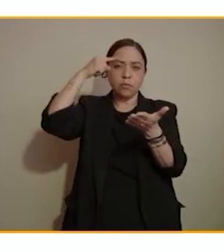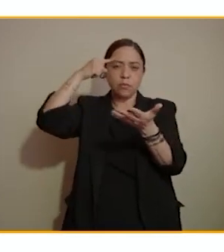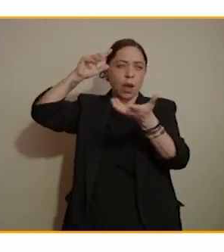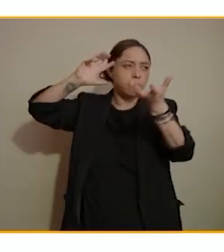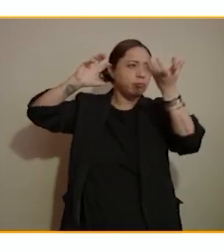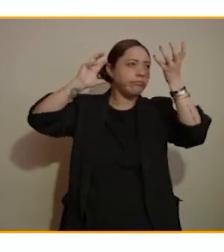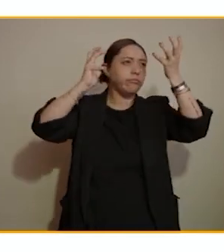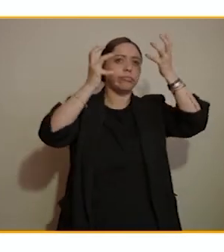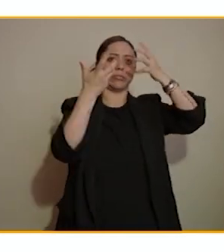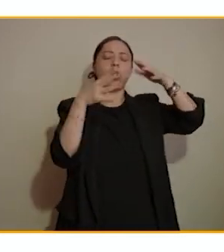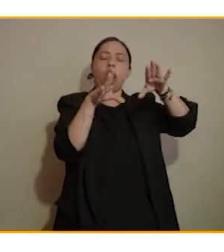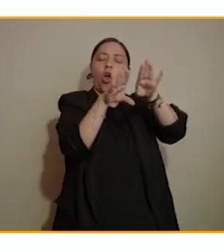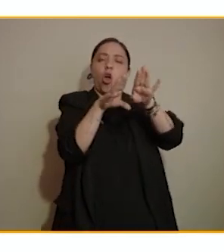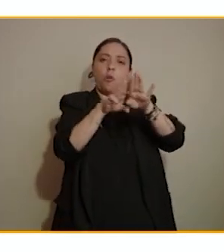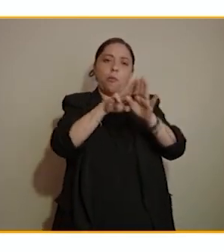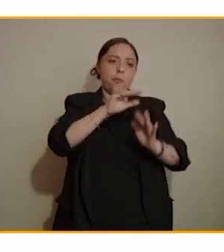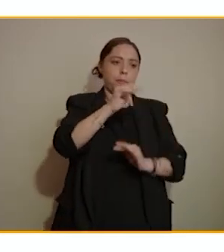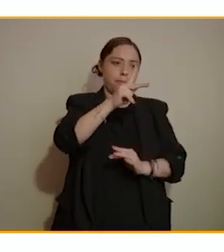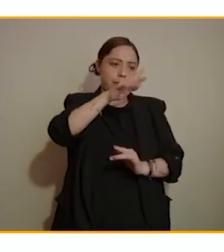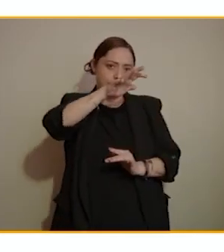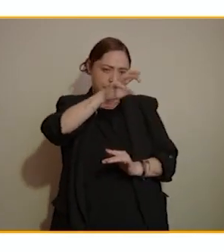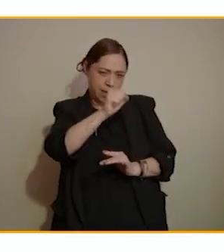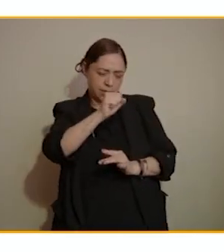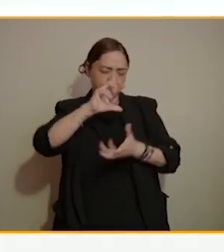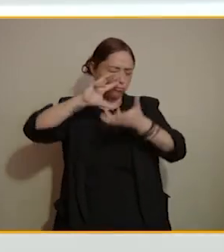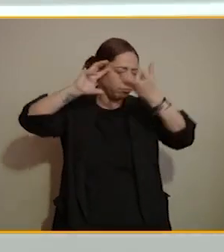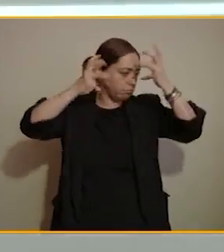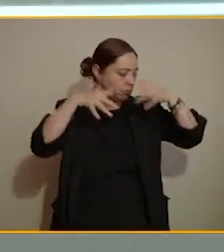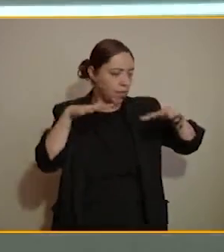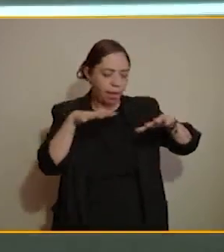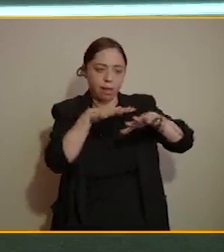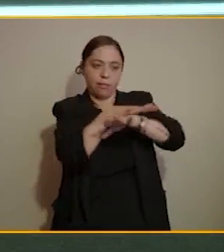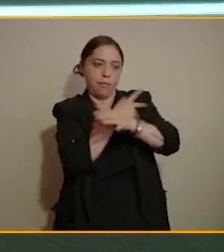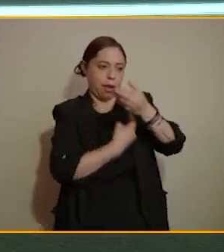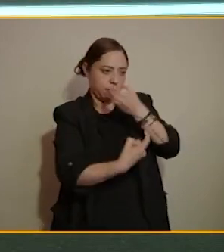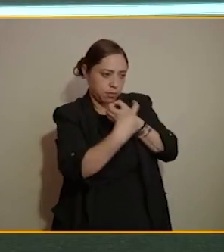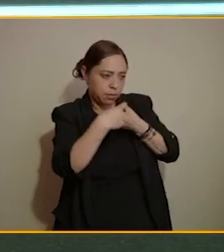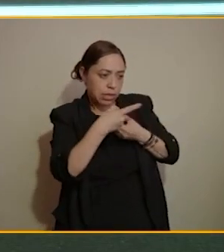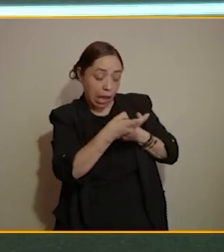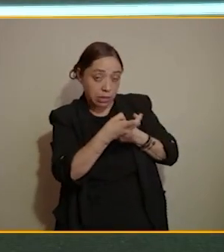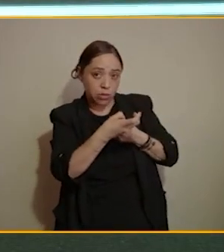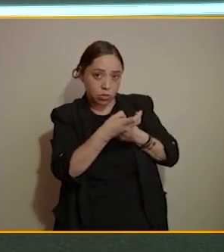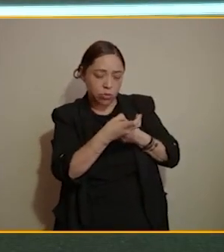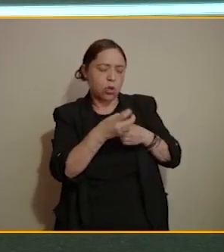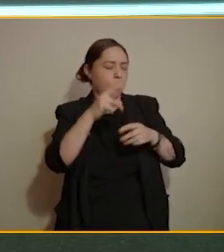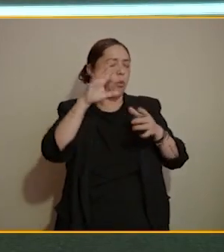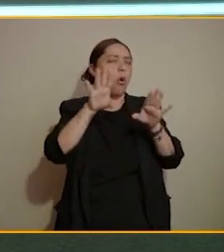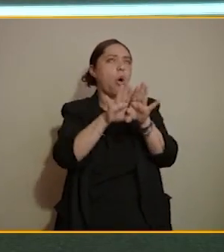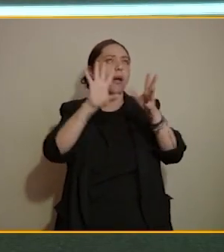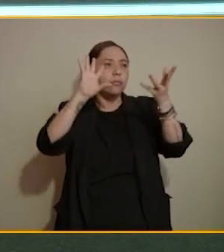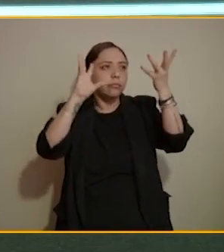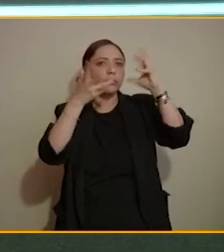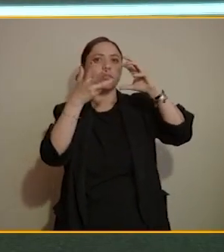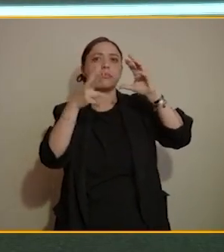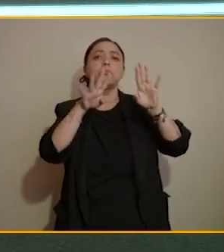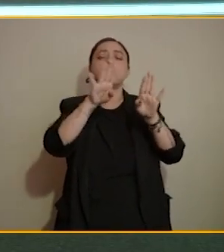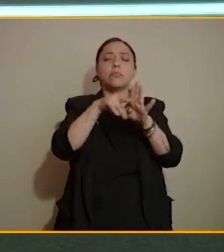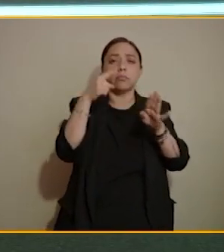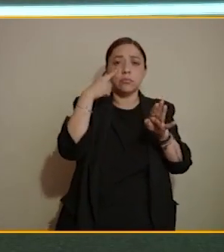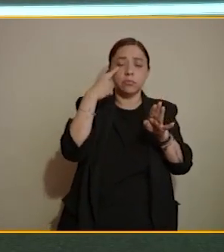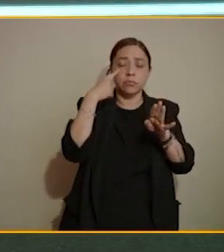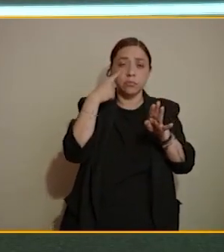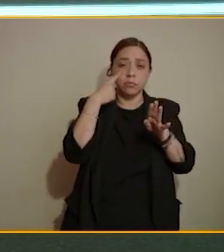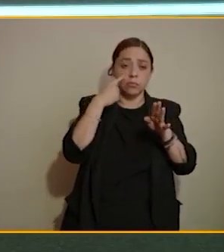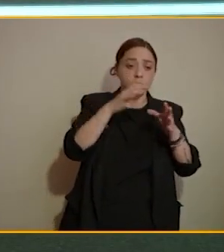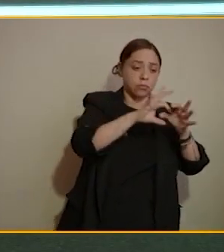vemos a estas micro y pequeñas empresas que forman parte de nuestra cadena de valor y que en realidad no es una cadena lineal, sino un